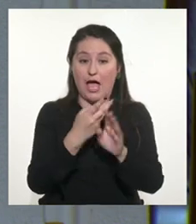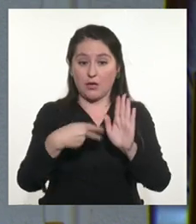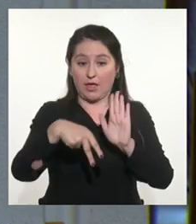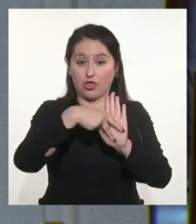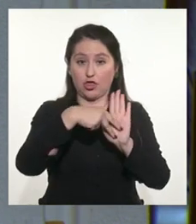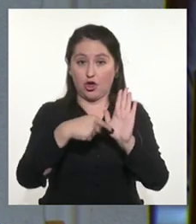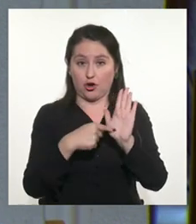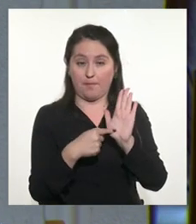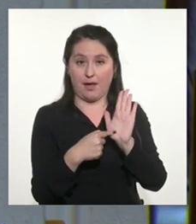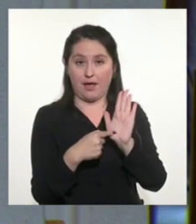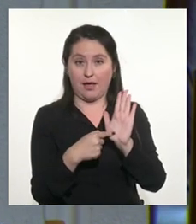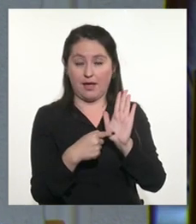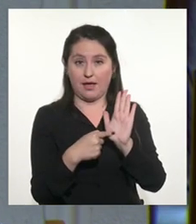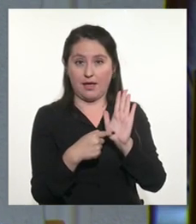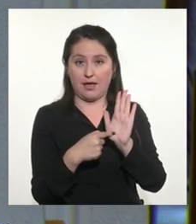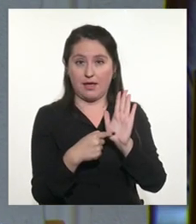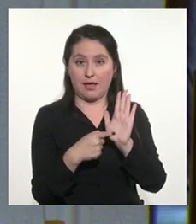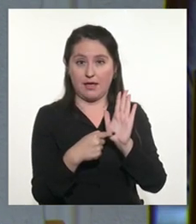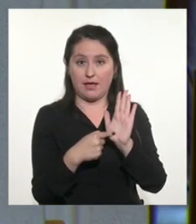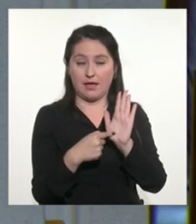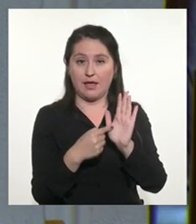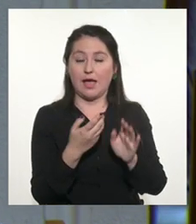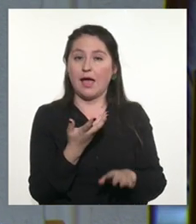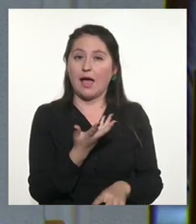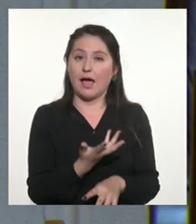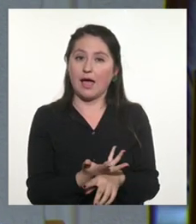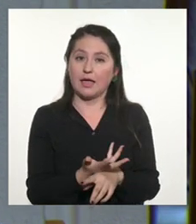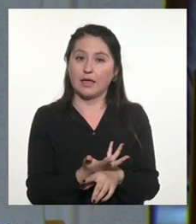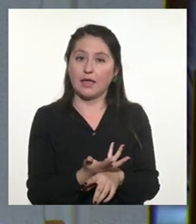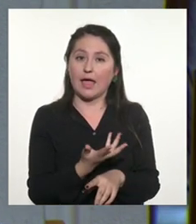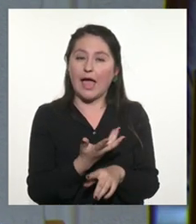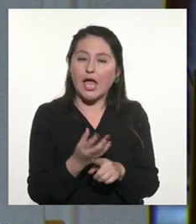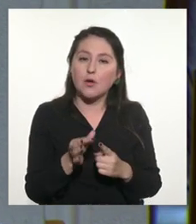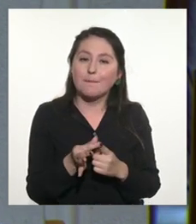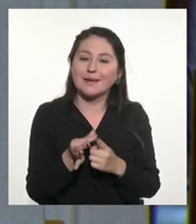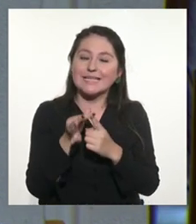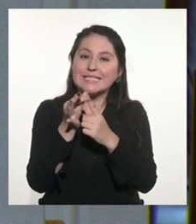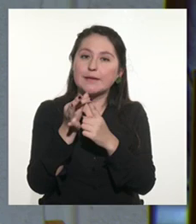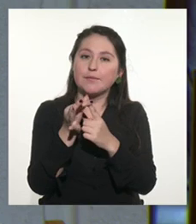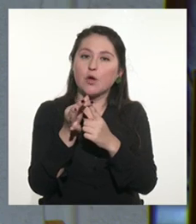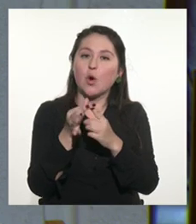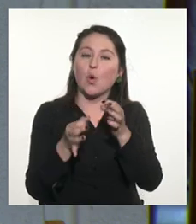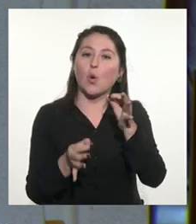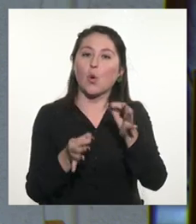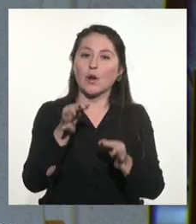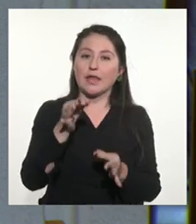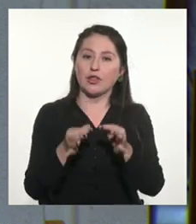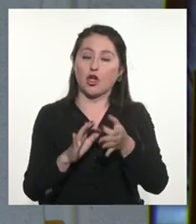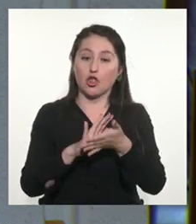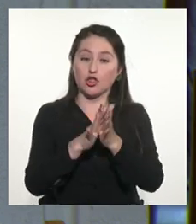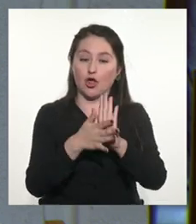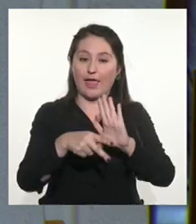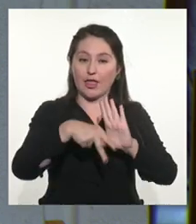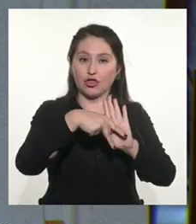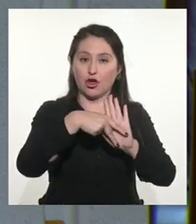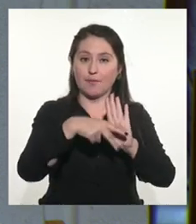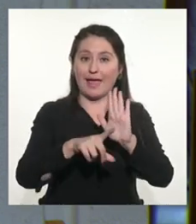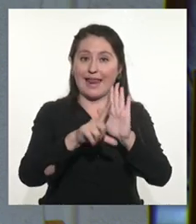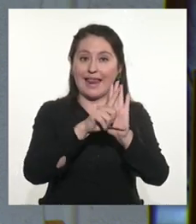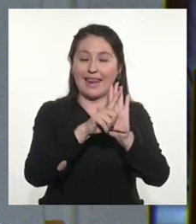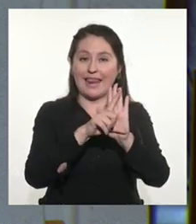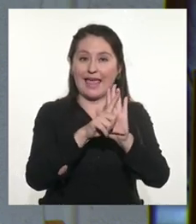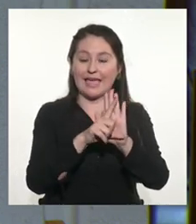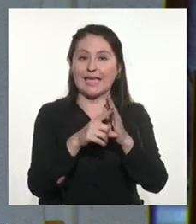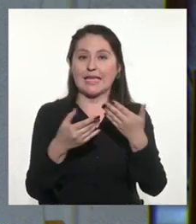la norma legal hay un principio jurídico que señala que toda norma las normas las leyes se presumen